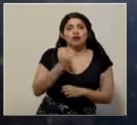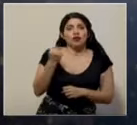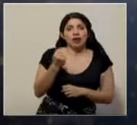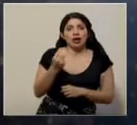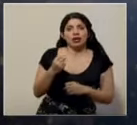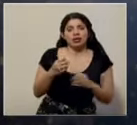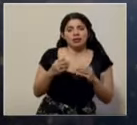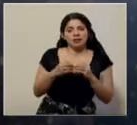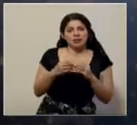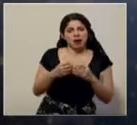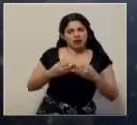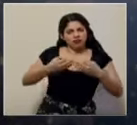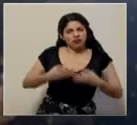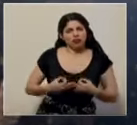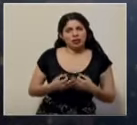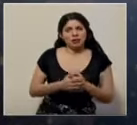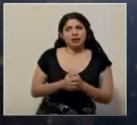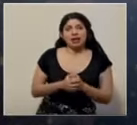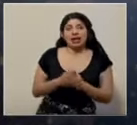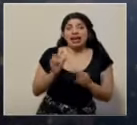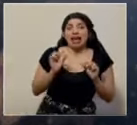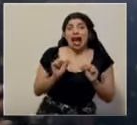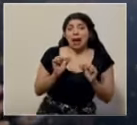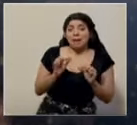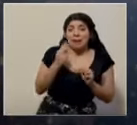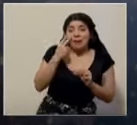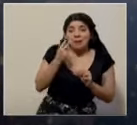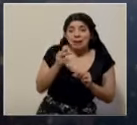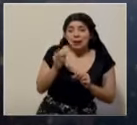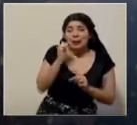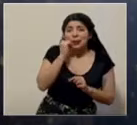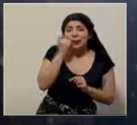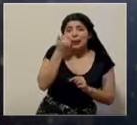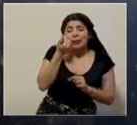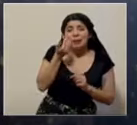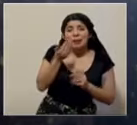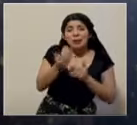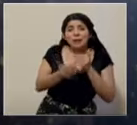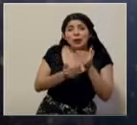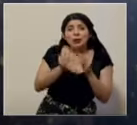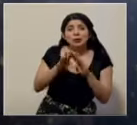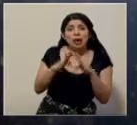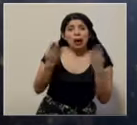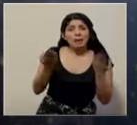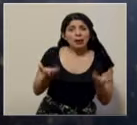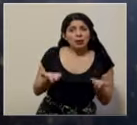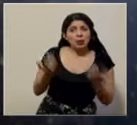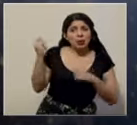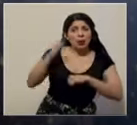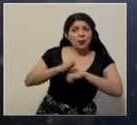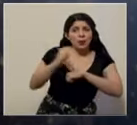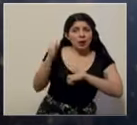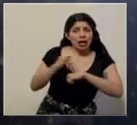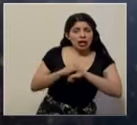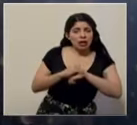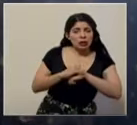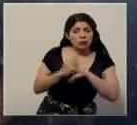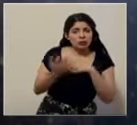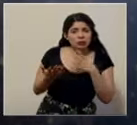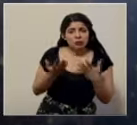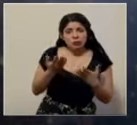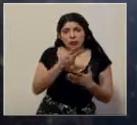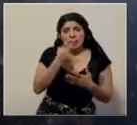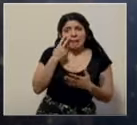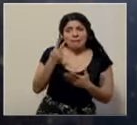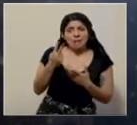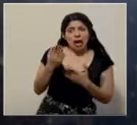más firme y que apenas ven este tímido proceso de reapertura de vuelos y con una